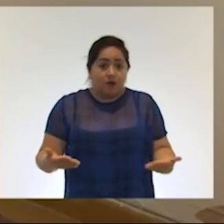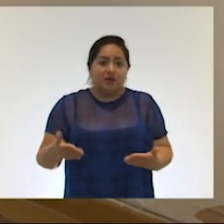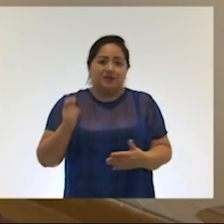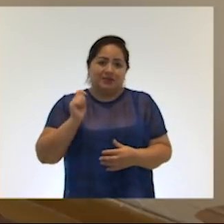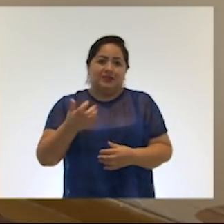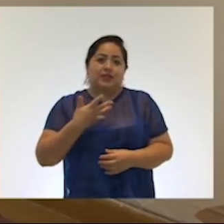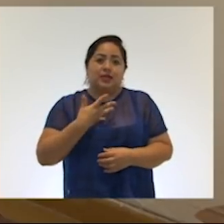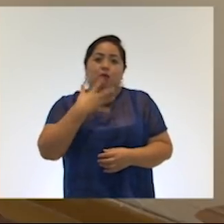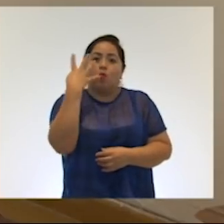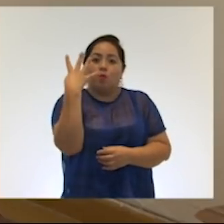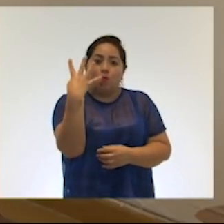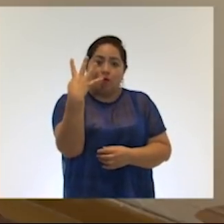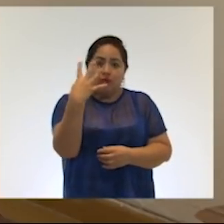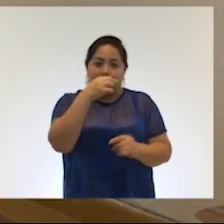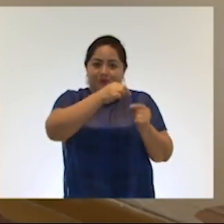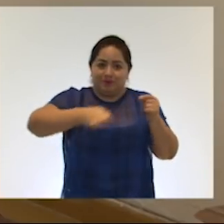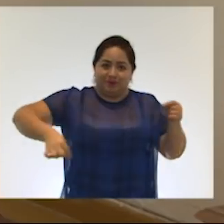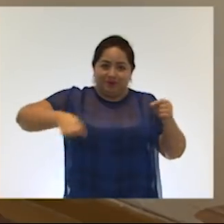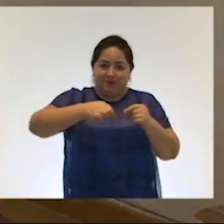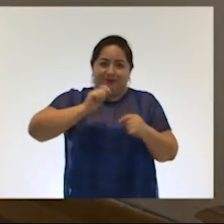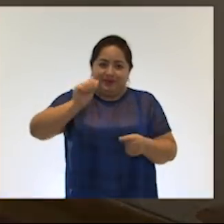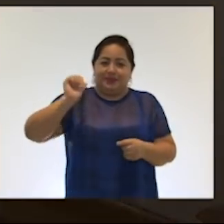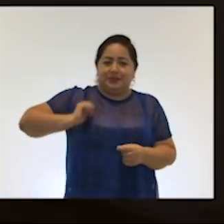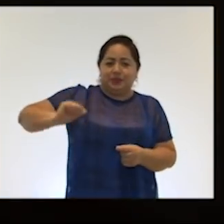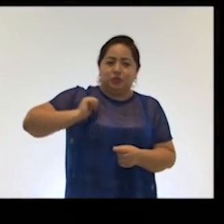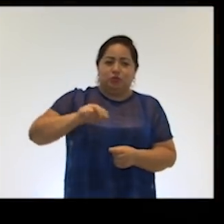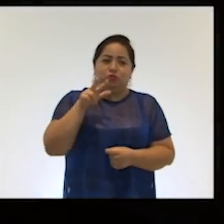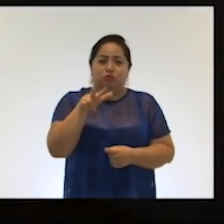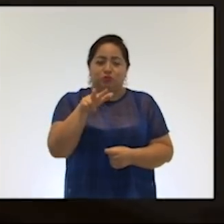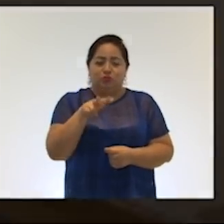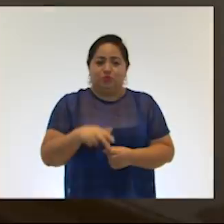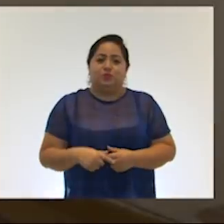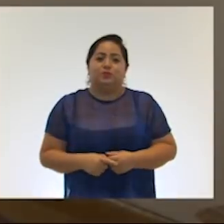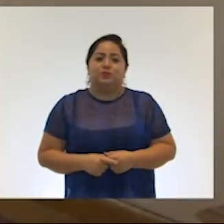que tiene 4 cuerdas en el siglo XVIII.